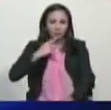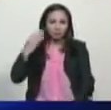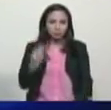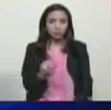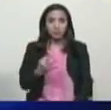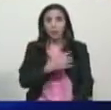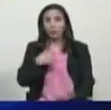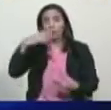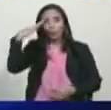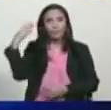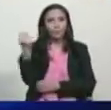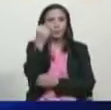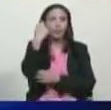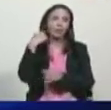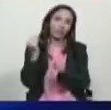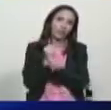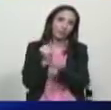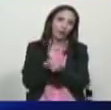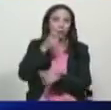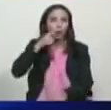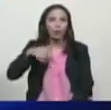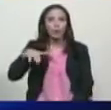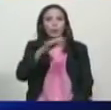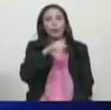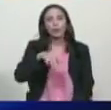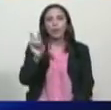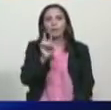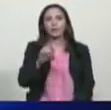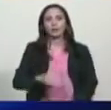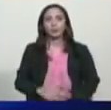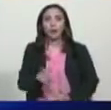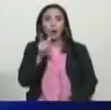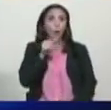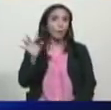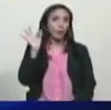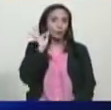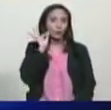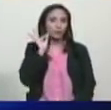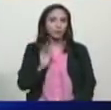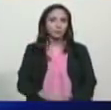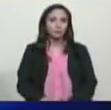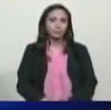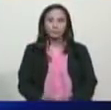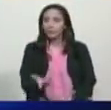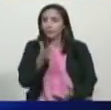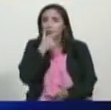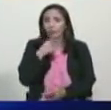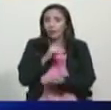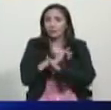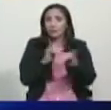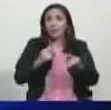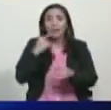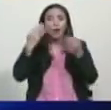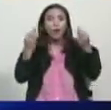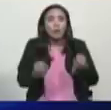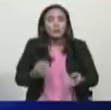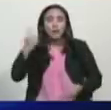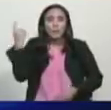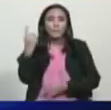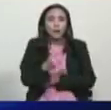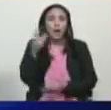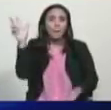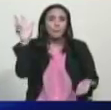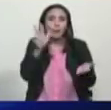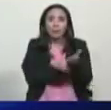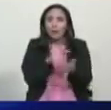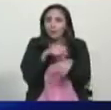la capacidad de trabajo de todos los venezolanos, de todas las venezolanas. Así de sencillo, eso está decretado en los libros de los